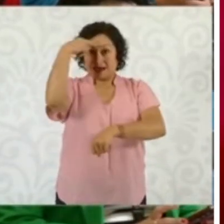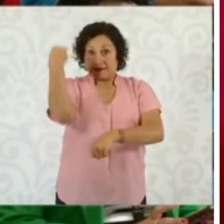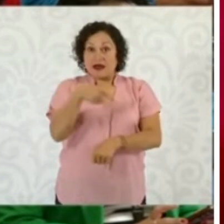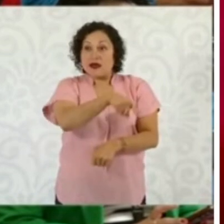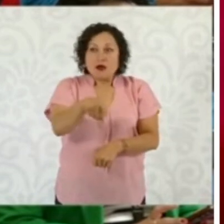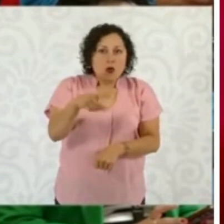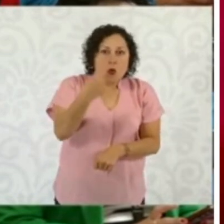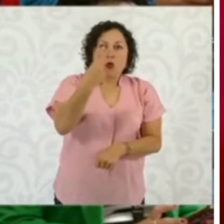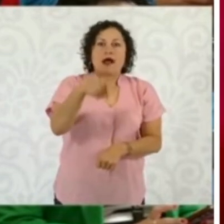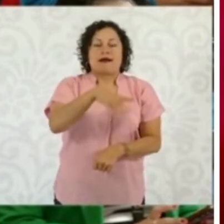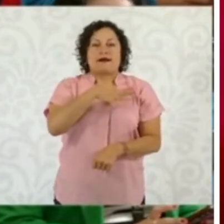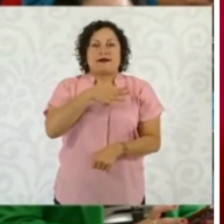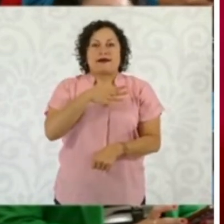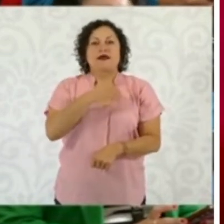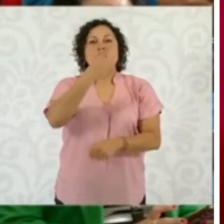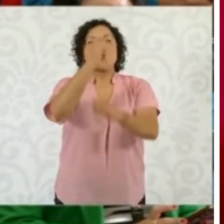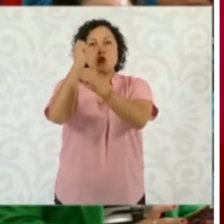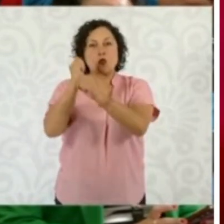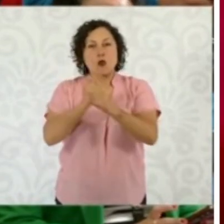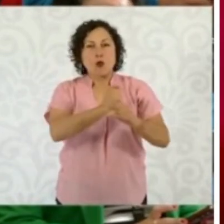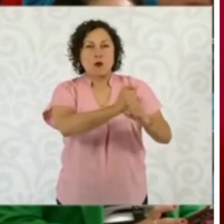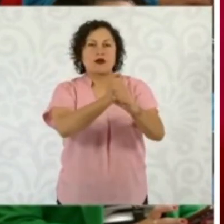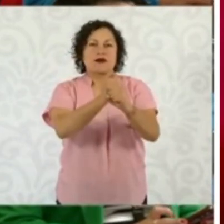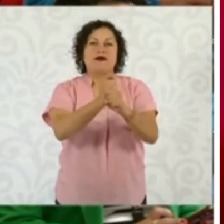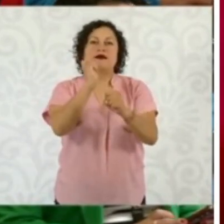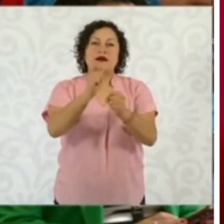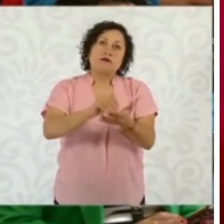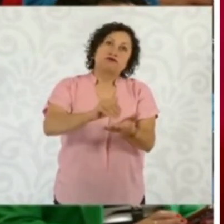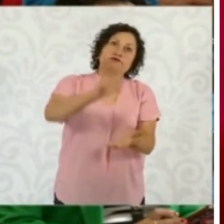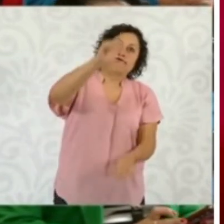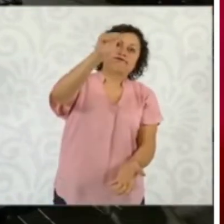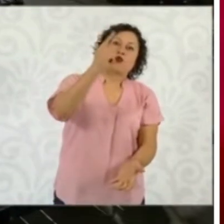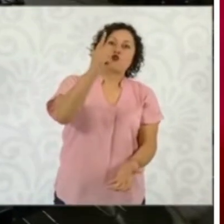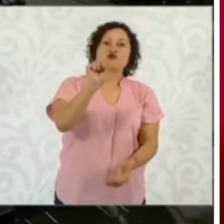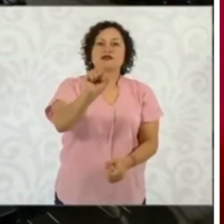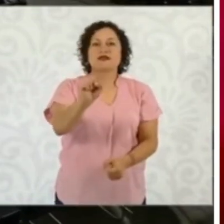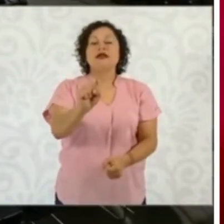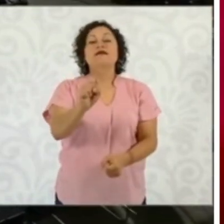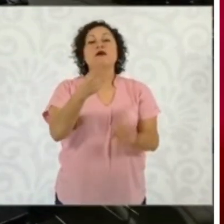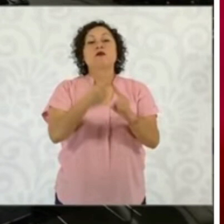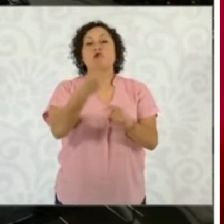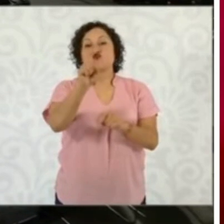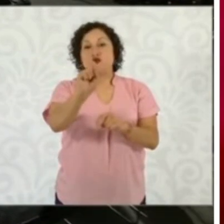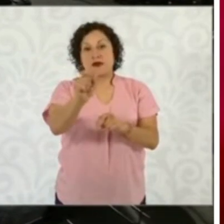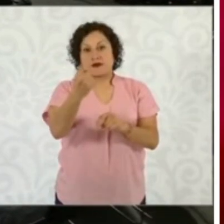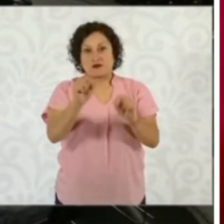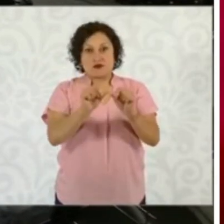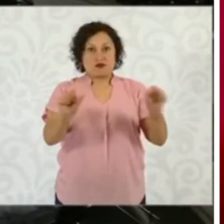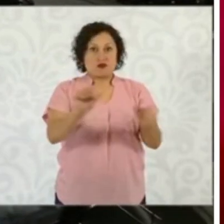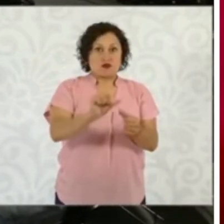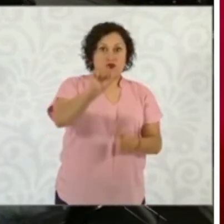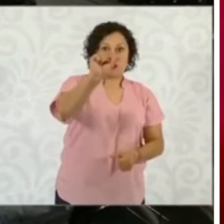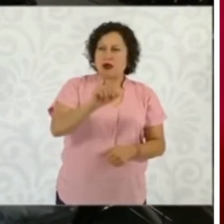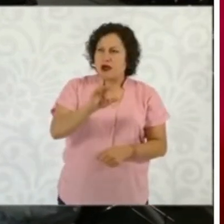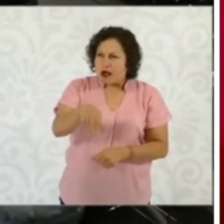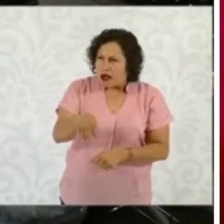inédita de David Alfaro Siqueiros. Es un Masonite de 1.60 por 1.21. Aquí traigo la fotografía. ¿En Argentina? Que es La